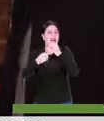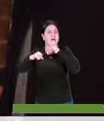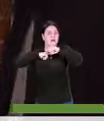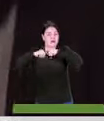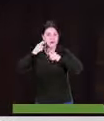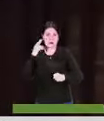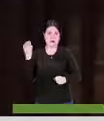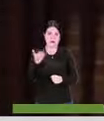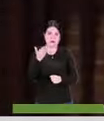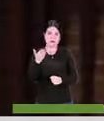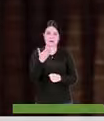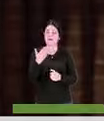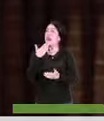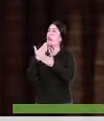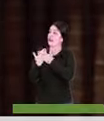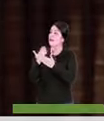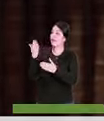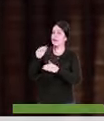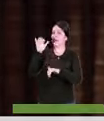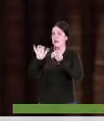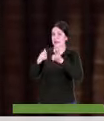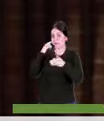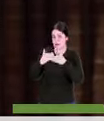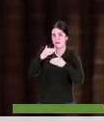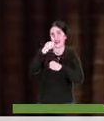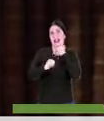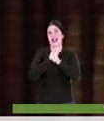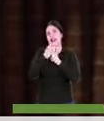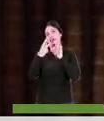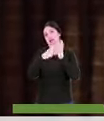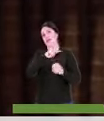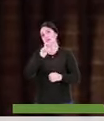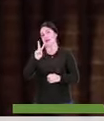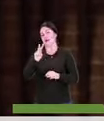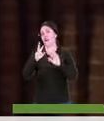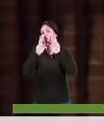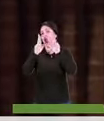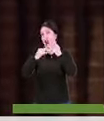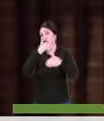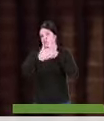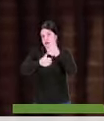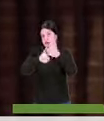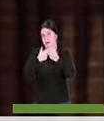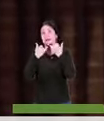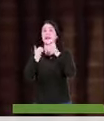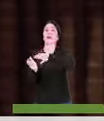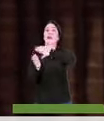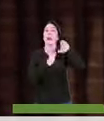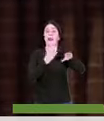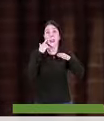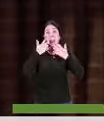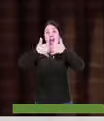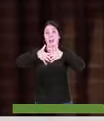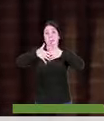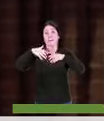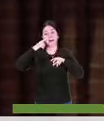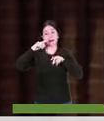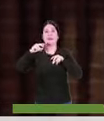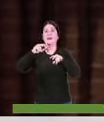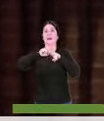que sí, secretario, y éxitos en su gestión 2022. Bueno, vamos entonces con la empresa Metro. Nos está acompañando